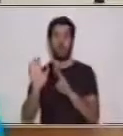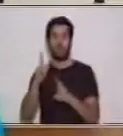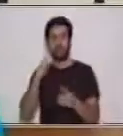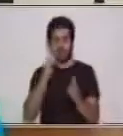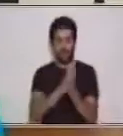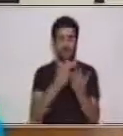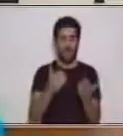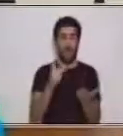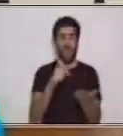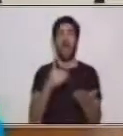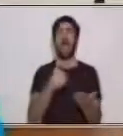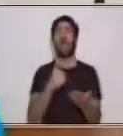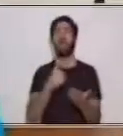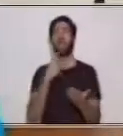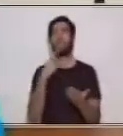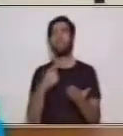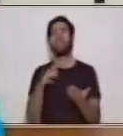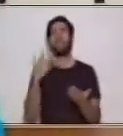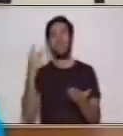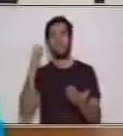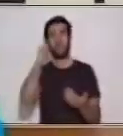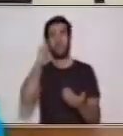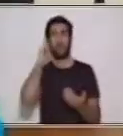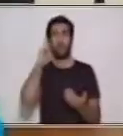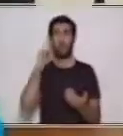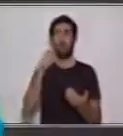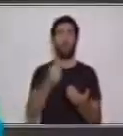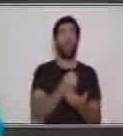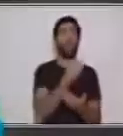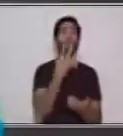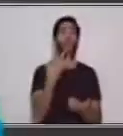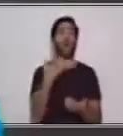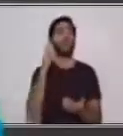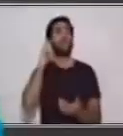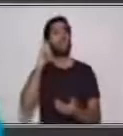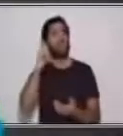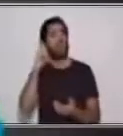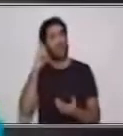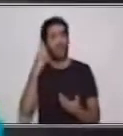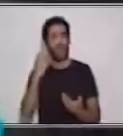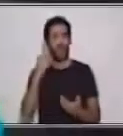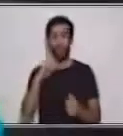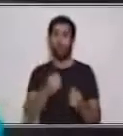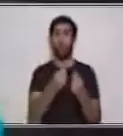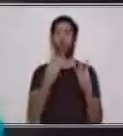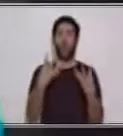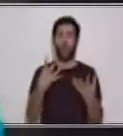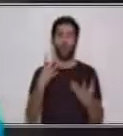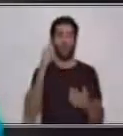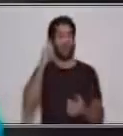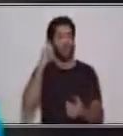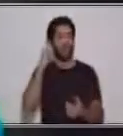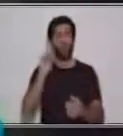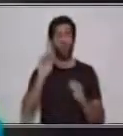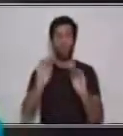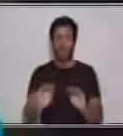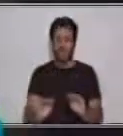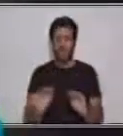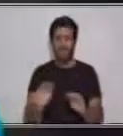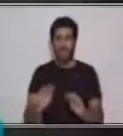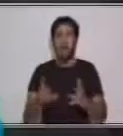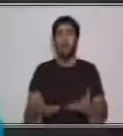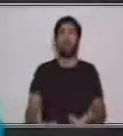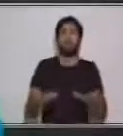107 tenemos un problema que dice: ¿cuántos gramos pesará un niño de cuarto grado? ¿Cuántos gramos pesará